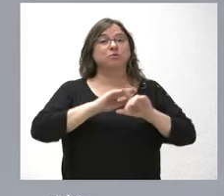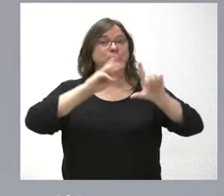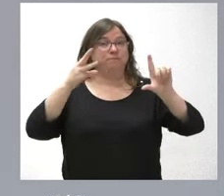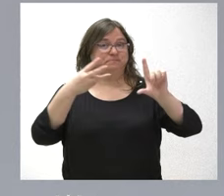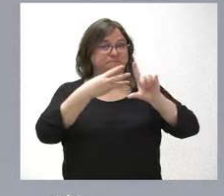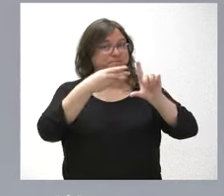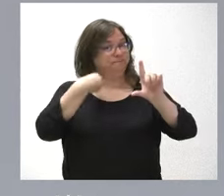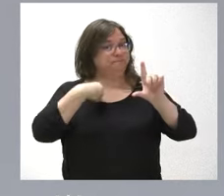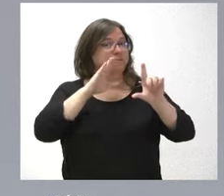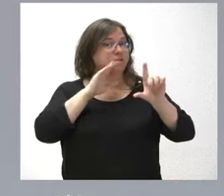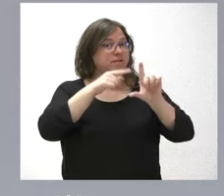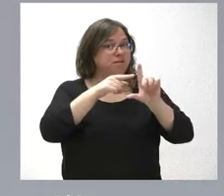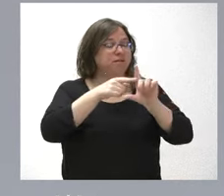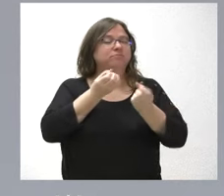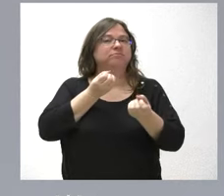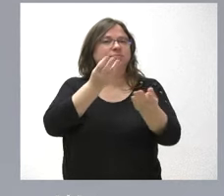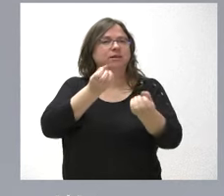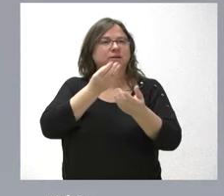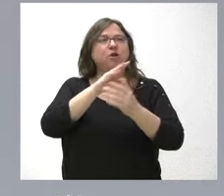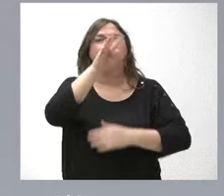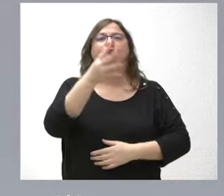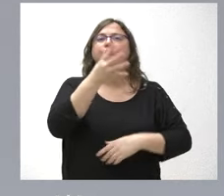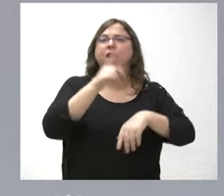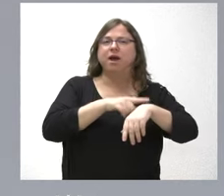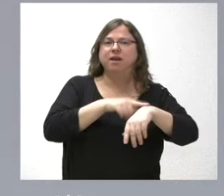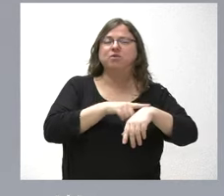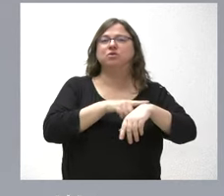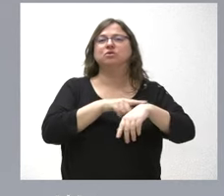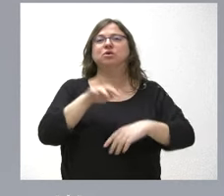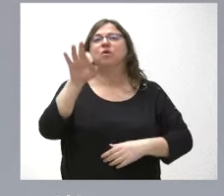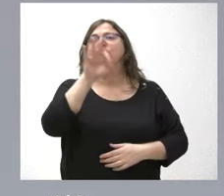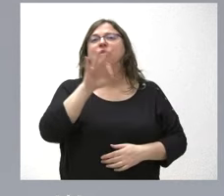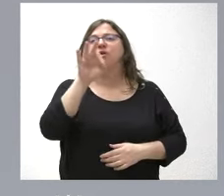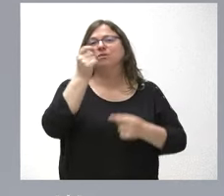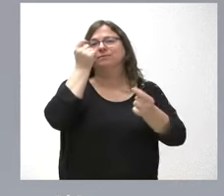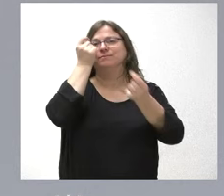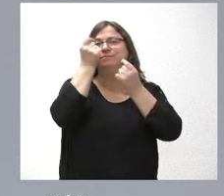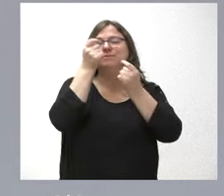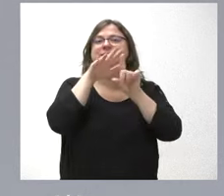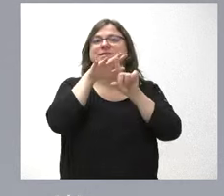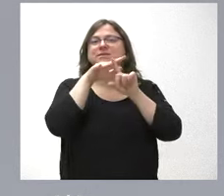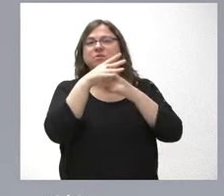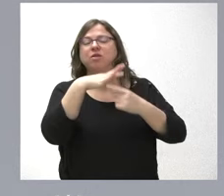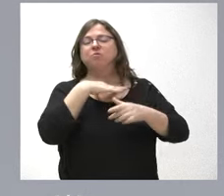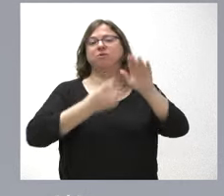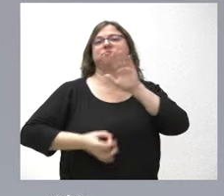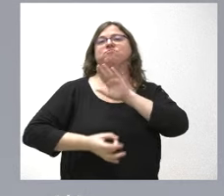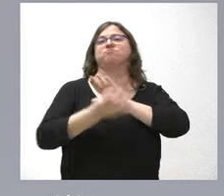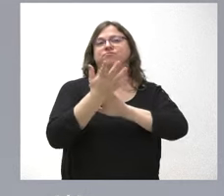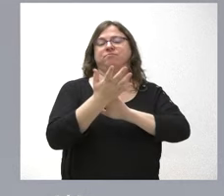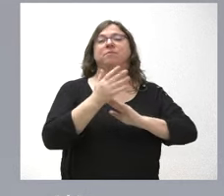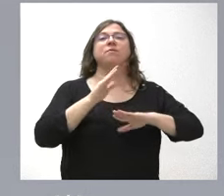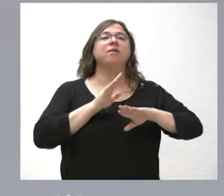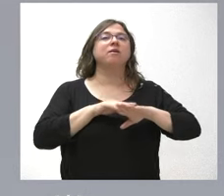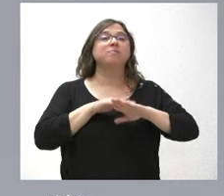iremos dando cuenta de los horarios o de aquellos matices o circunstancias que se puedan producir en alguna localidad para que ese